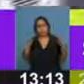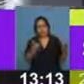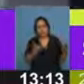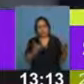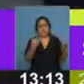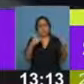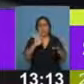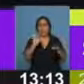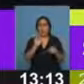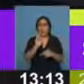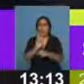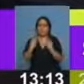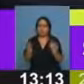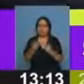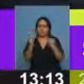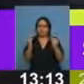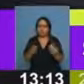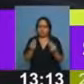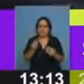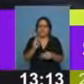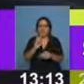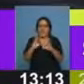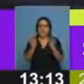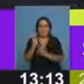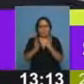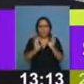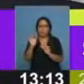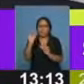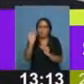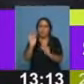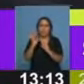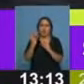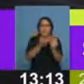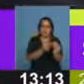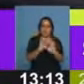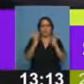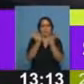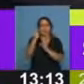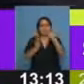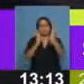aconsejables y contaminar el ambiente, así que entre todos hacemos un granito de arena para el ambiente. Te agradecemos mucho, Pablo. Gracias a ustedes.